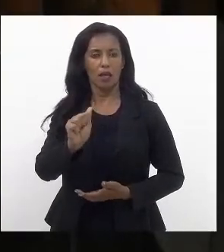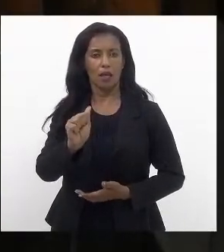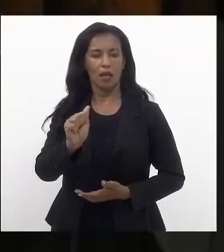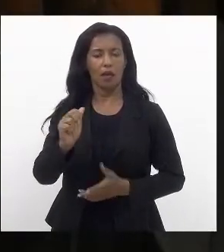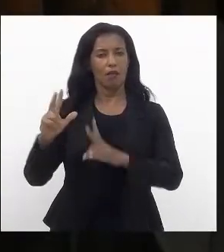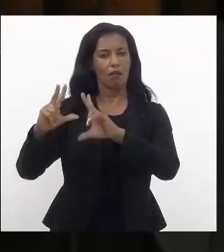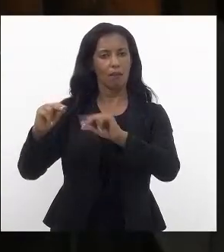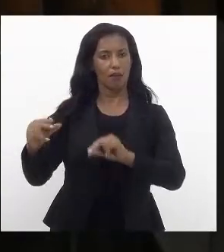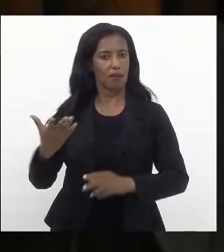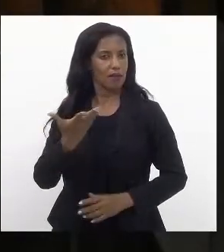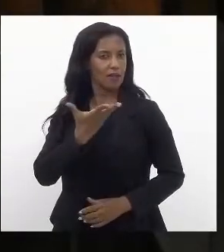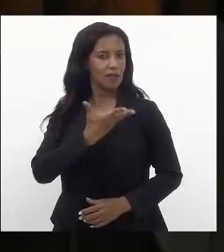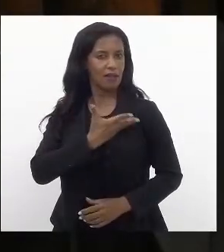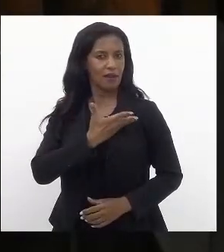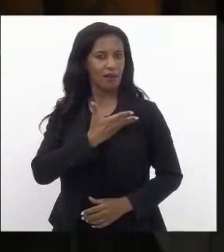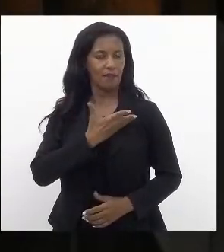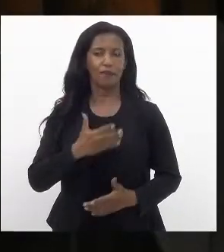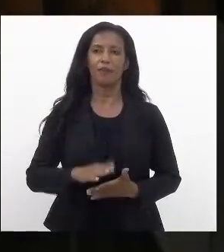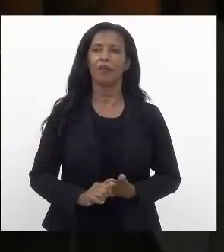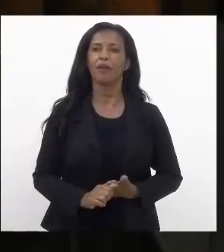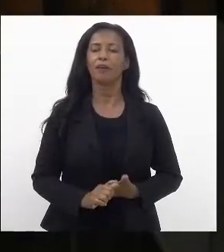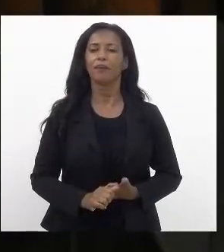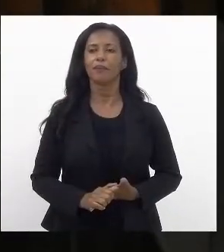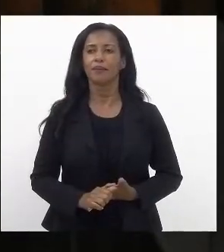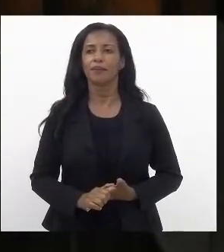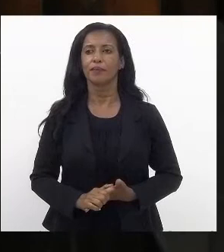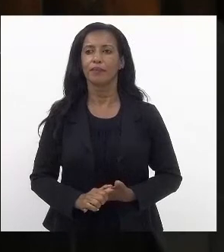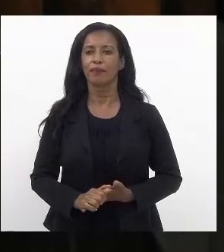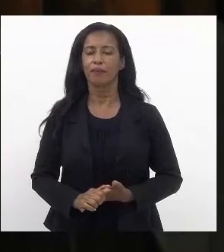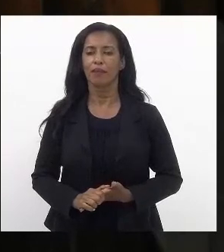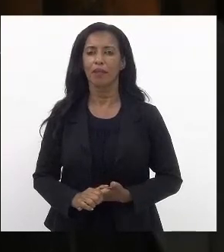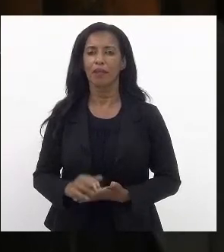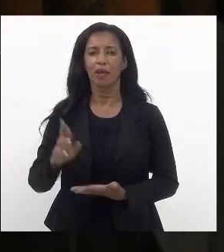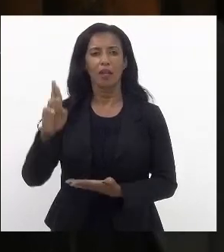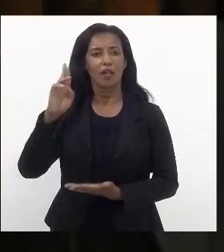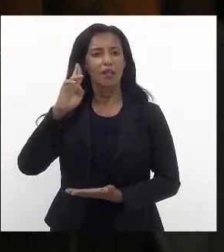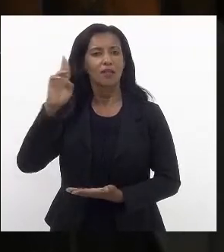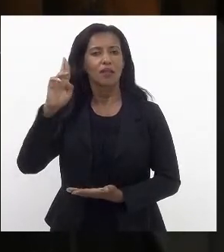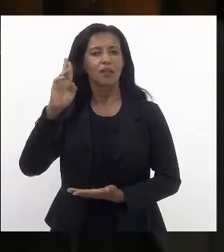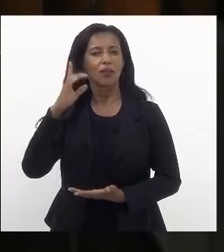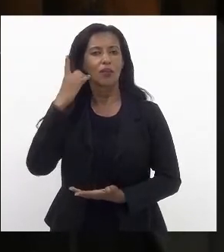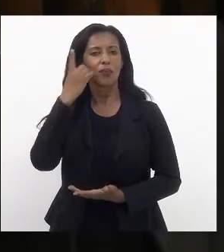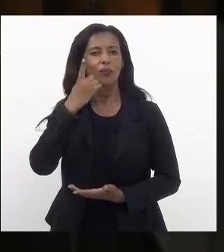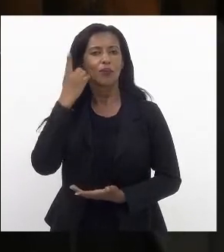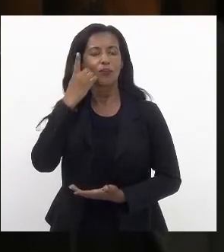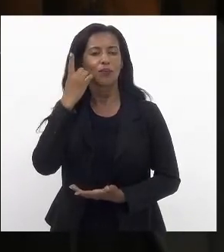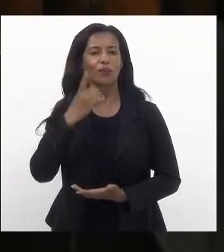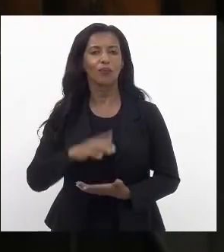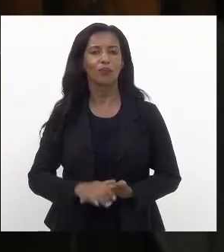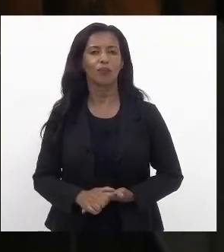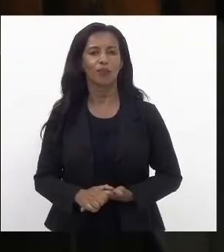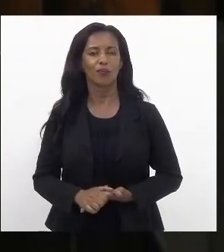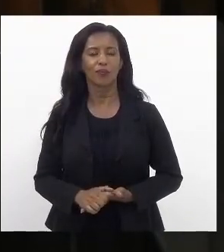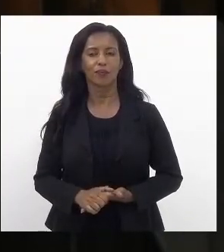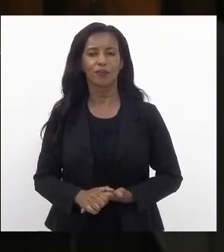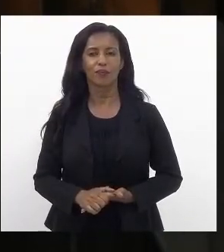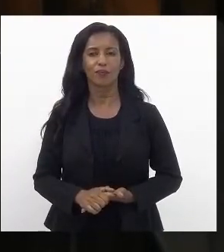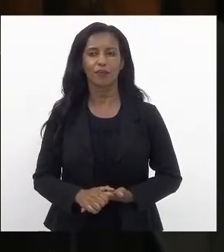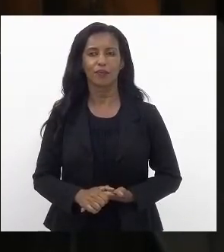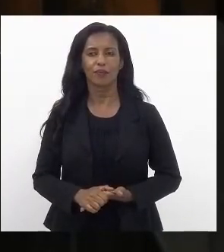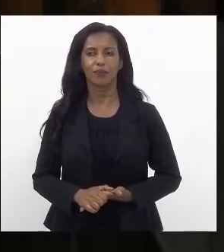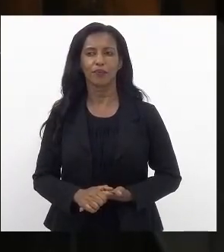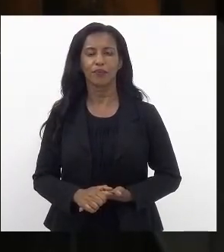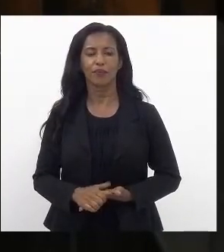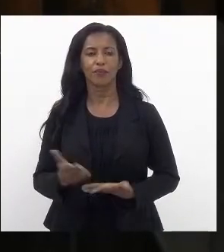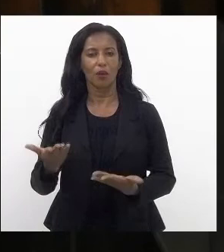amigo Roger Basil, señor diputado, exdiputado Nelton